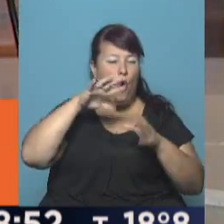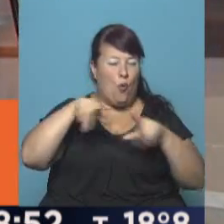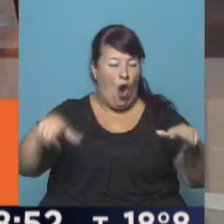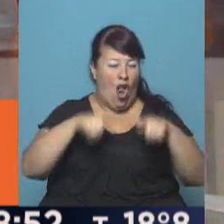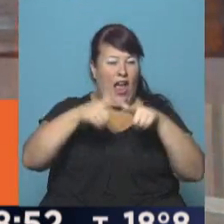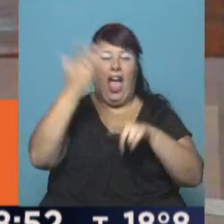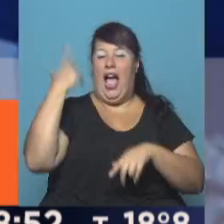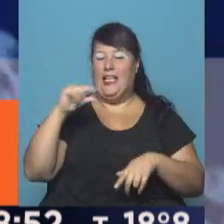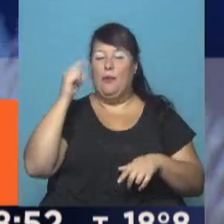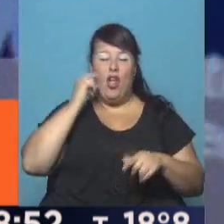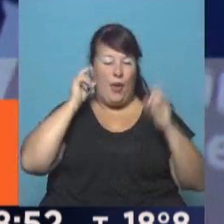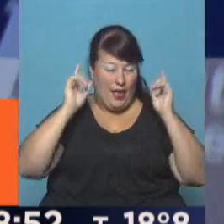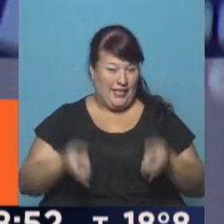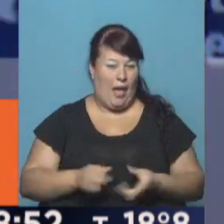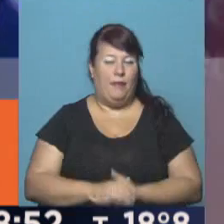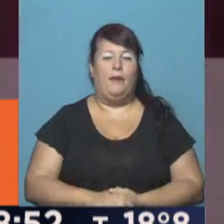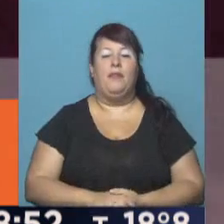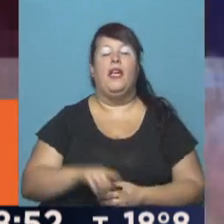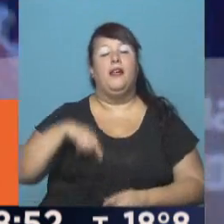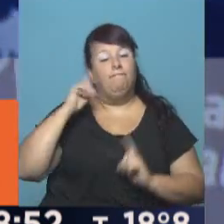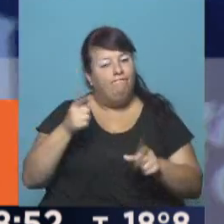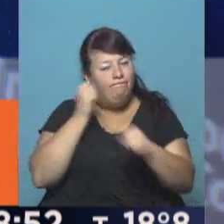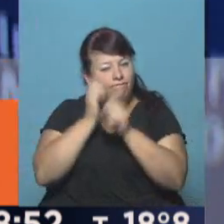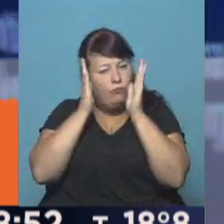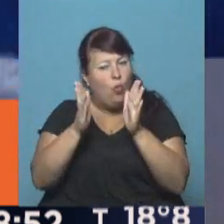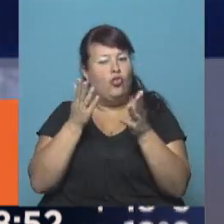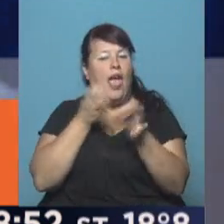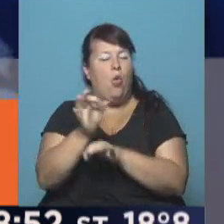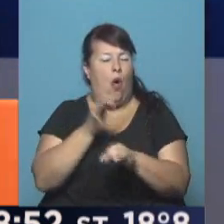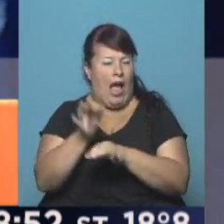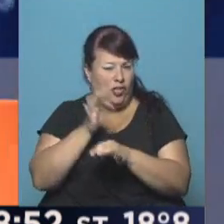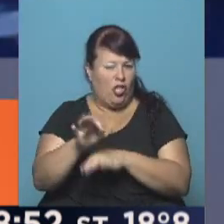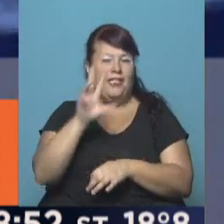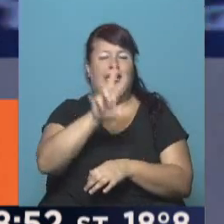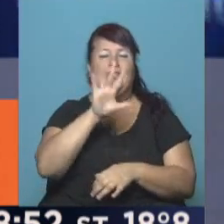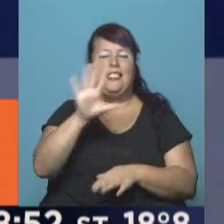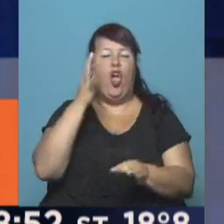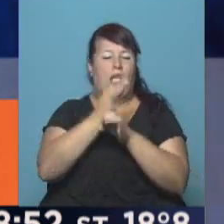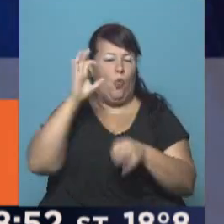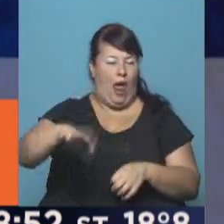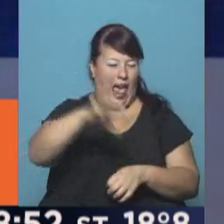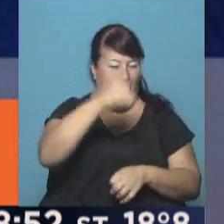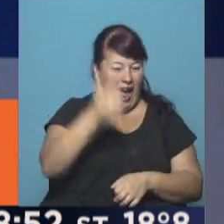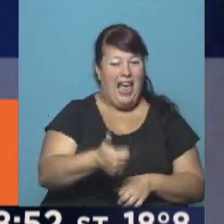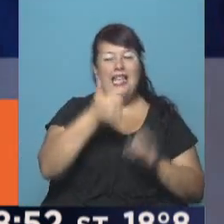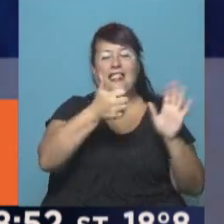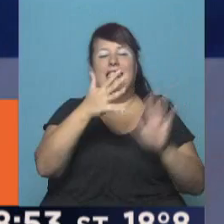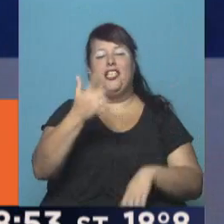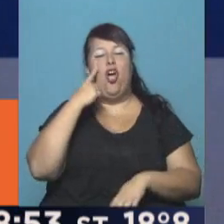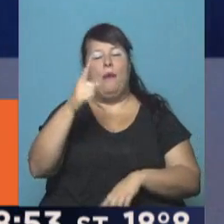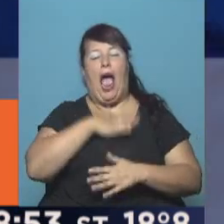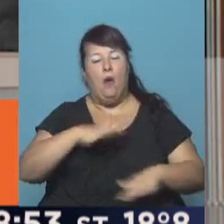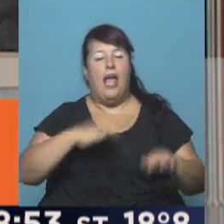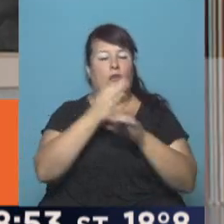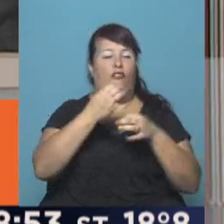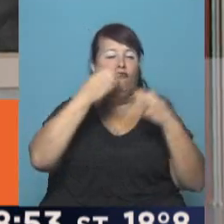la más reciente la de comodoro rivadavia luego trabajamos muchísimos los servicios educativos tenemos 35 escuelas 65 mil alumnos entre